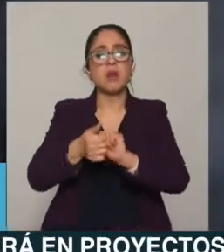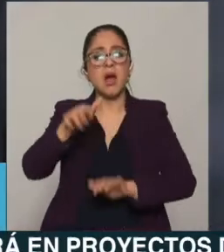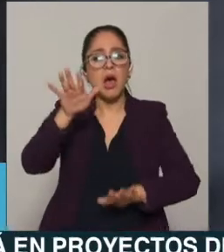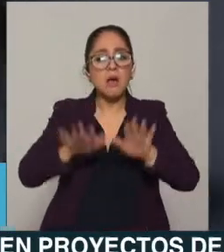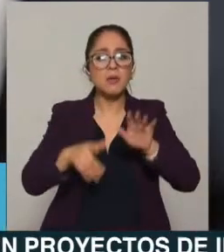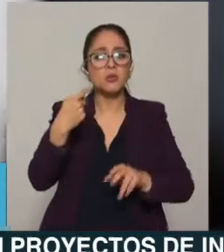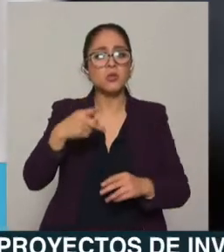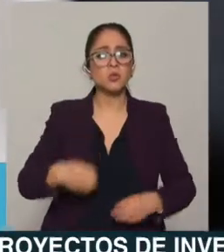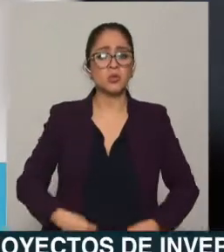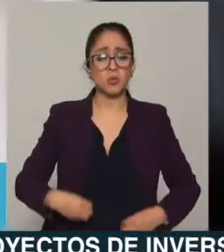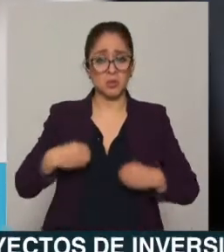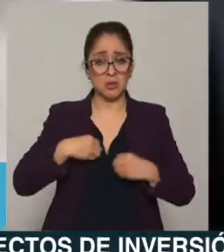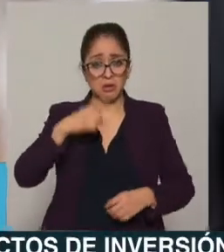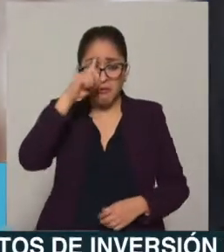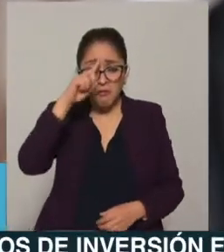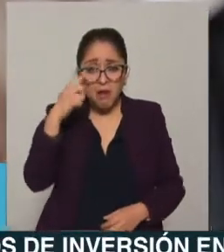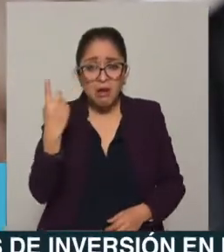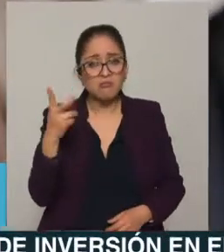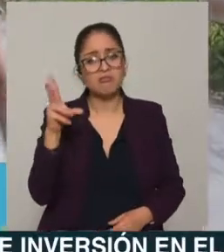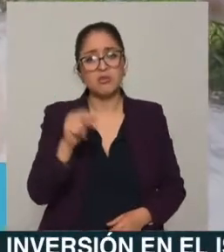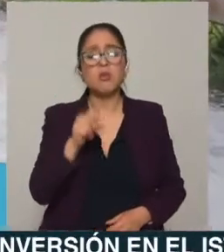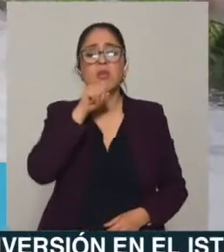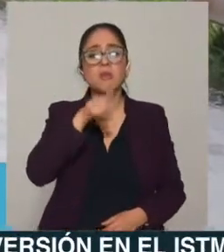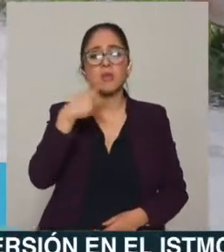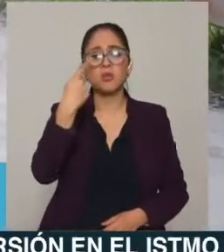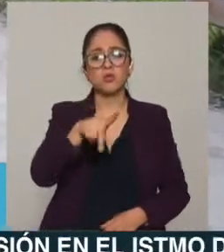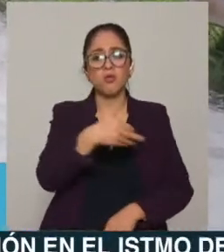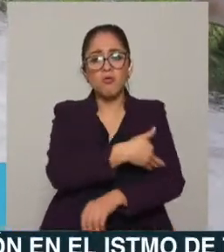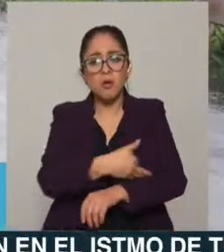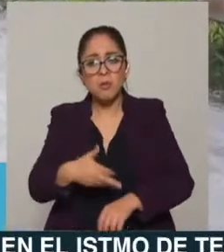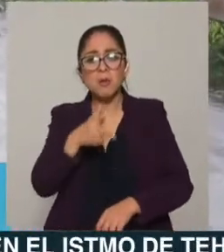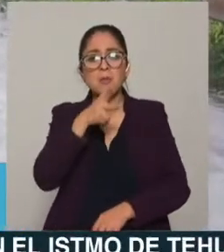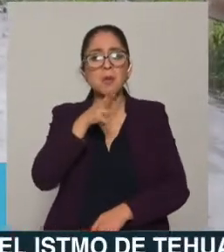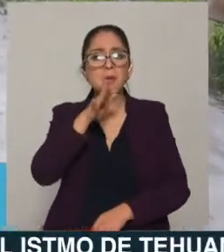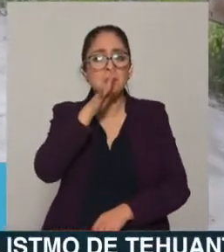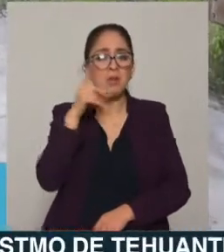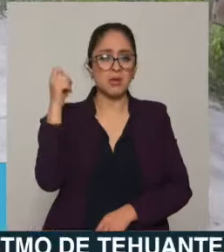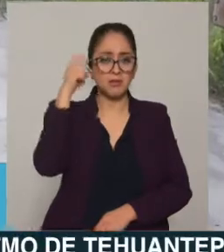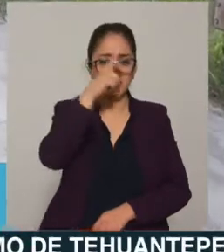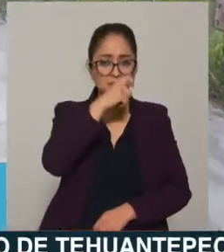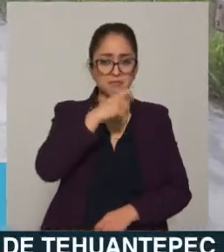vida cotidiana, no se diga a sus familiares, a su madre, a su padre.